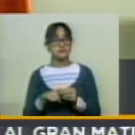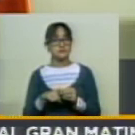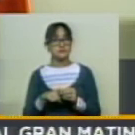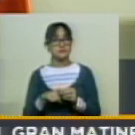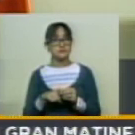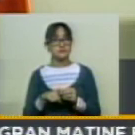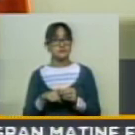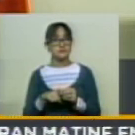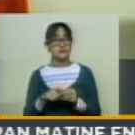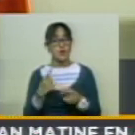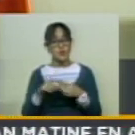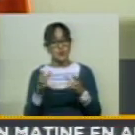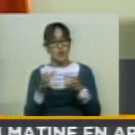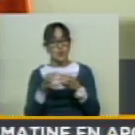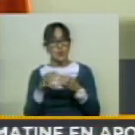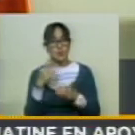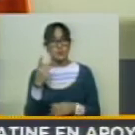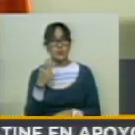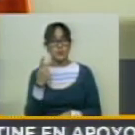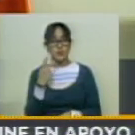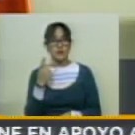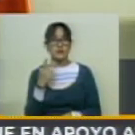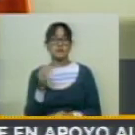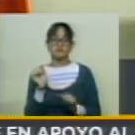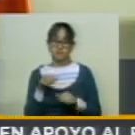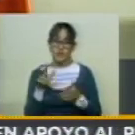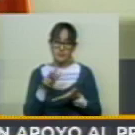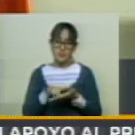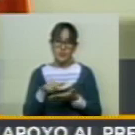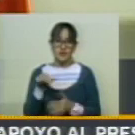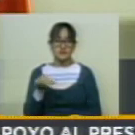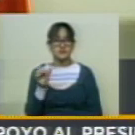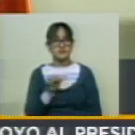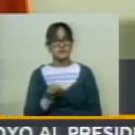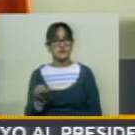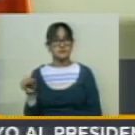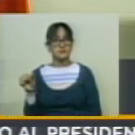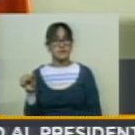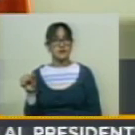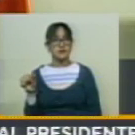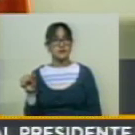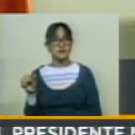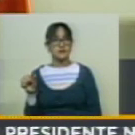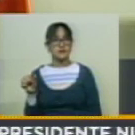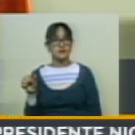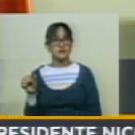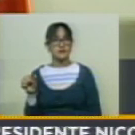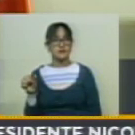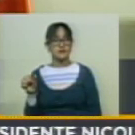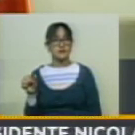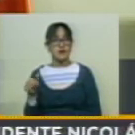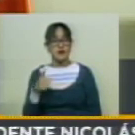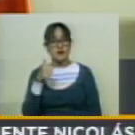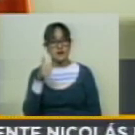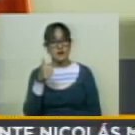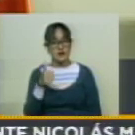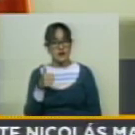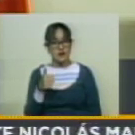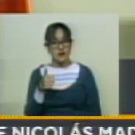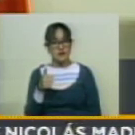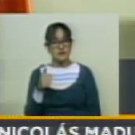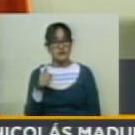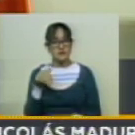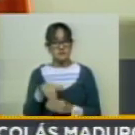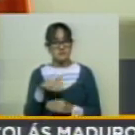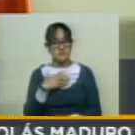y de otras organizaciones. Asimismo, aprobamos en esta semana que cada candidato presidencial y